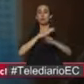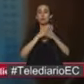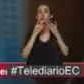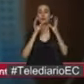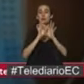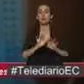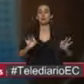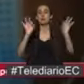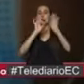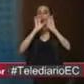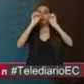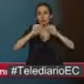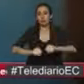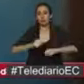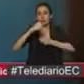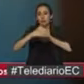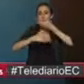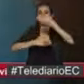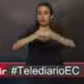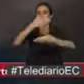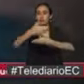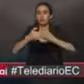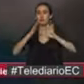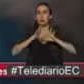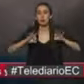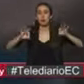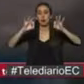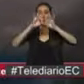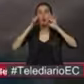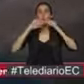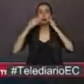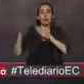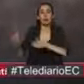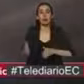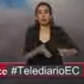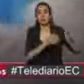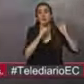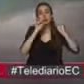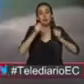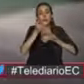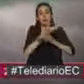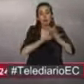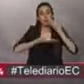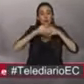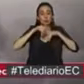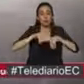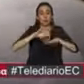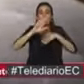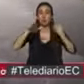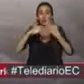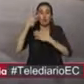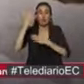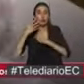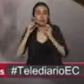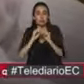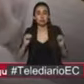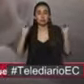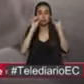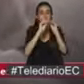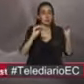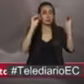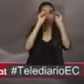multinacional que pertenece al gigante asiático de China, país donde se originó la pandemia, producirá diariamente mascarillas para abastecer y donar a